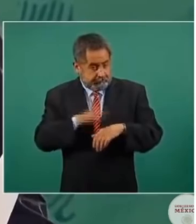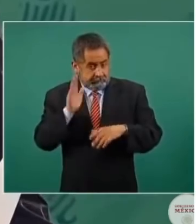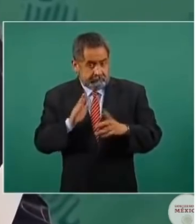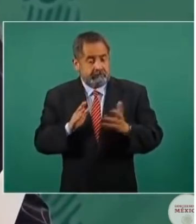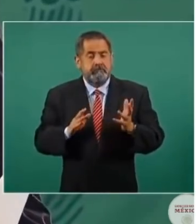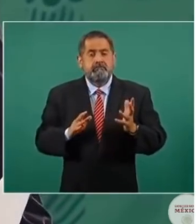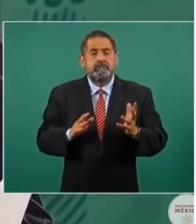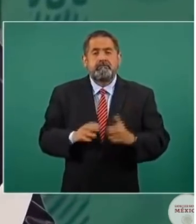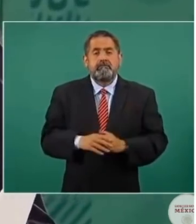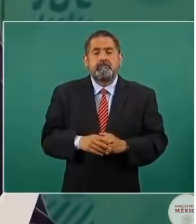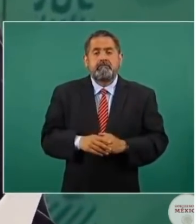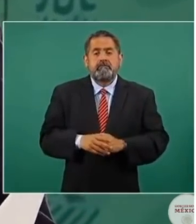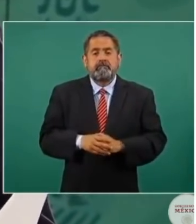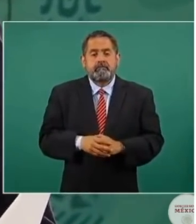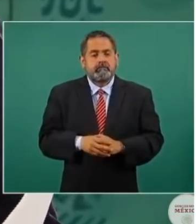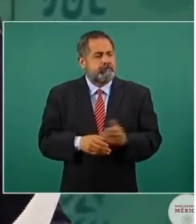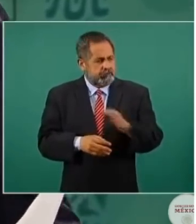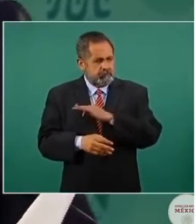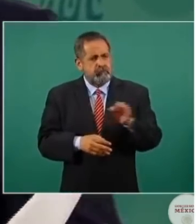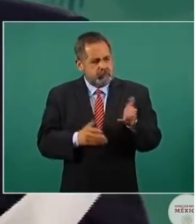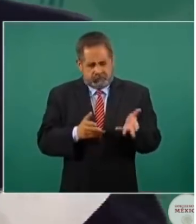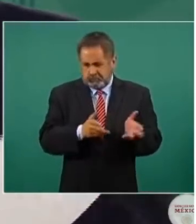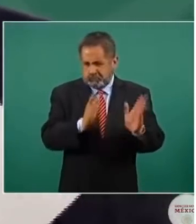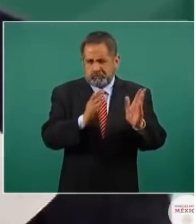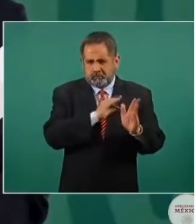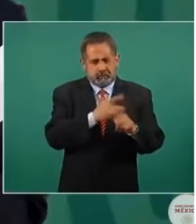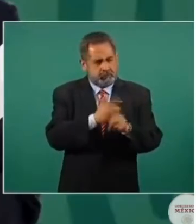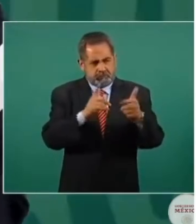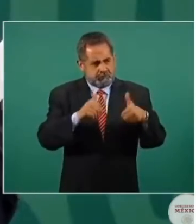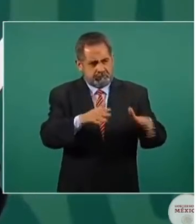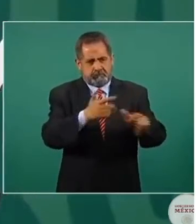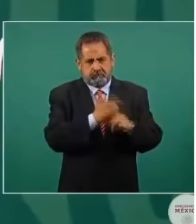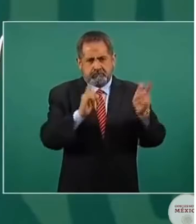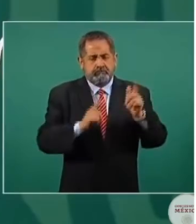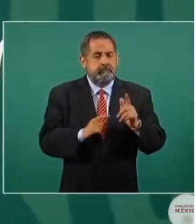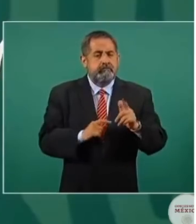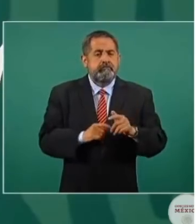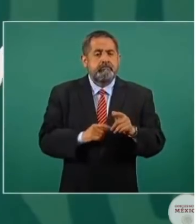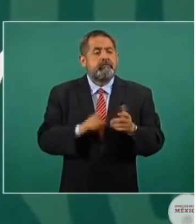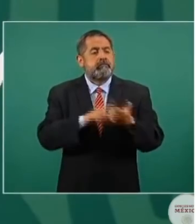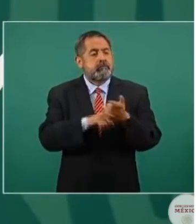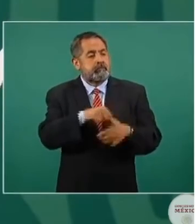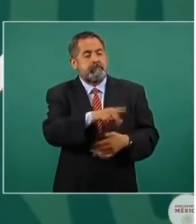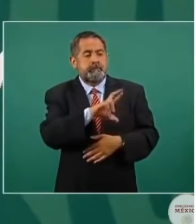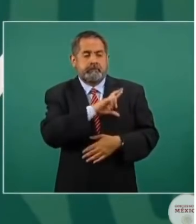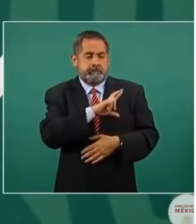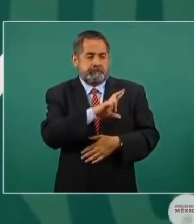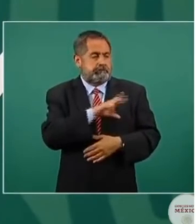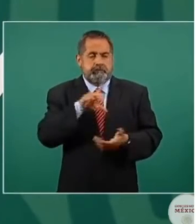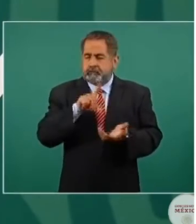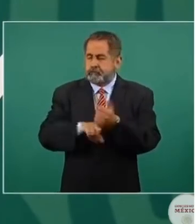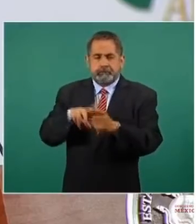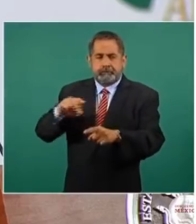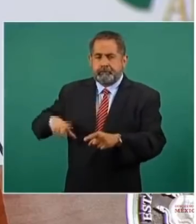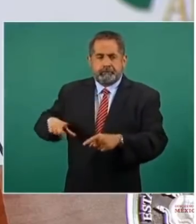muy enojados porque les quitaron sus privilegios. Hoy han hecho una alianza en contra del pueblo de México, el PRI, el